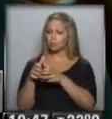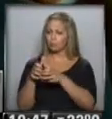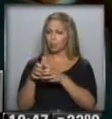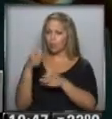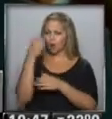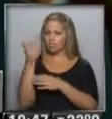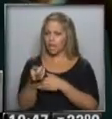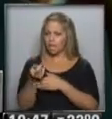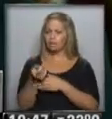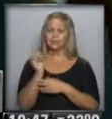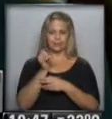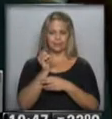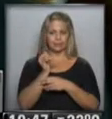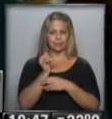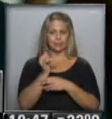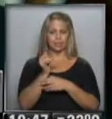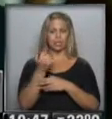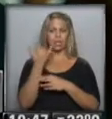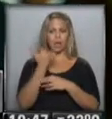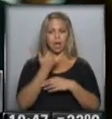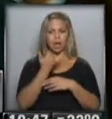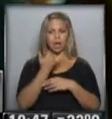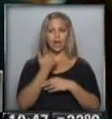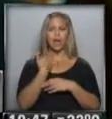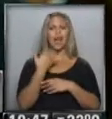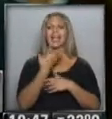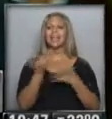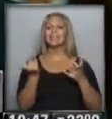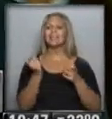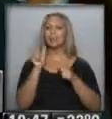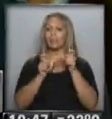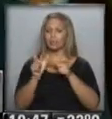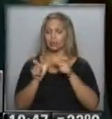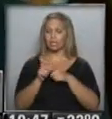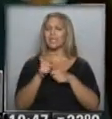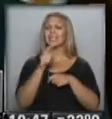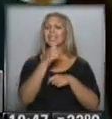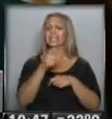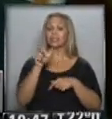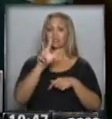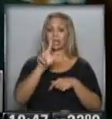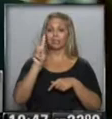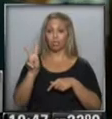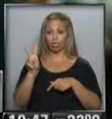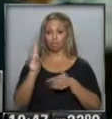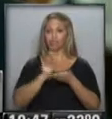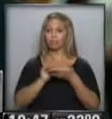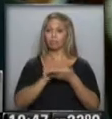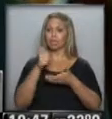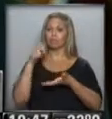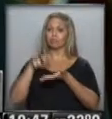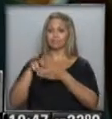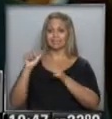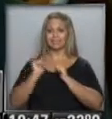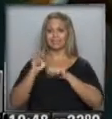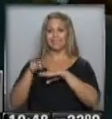tenemos como dijimos, conseguimos el quórum con 132 diputados sentados en sus bancas, así que vamos a tener